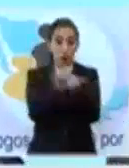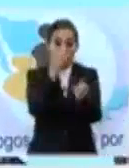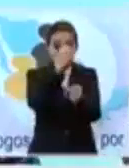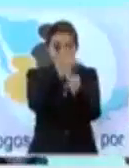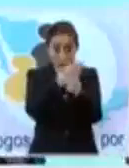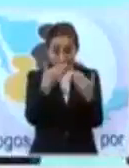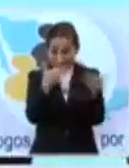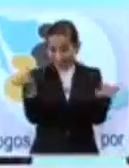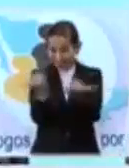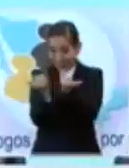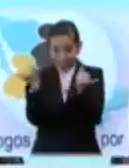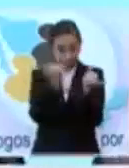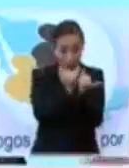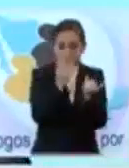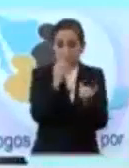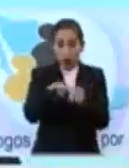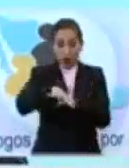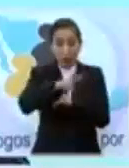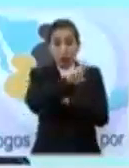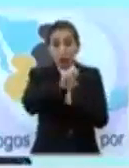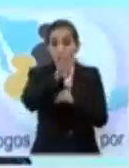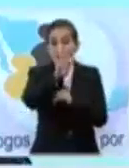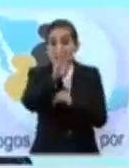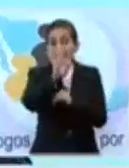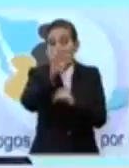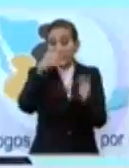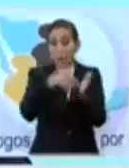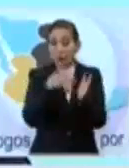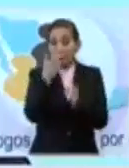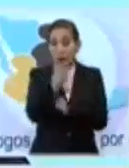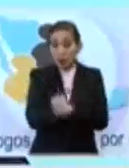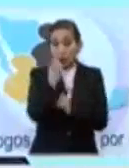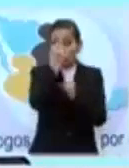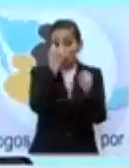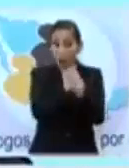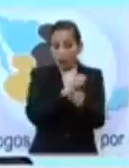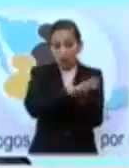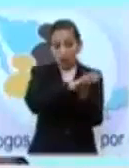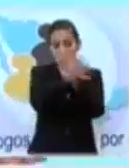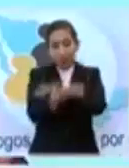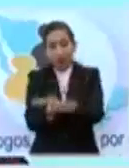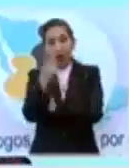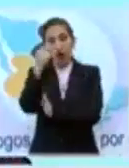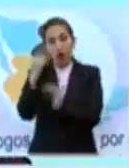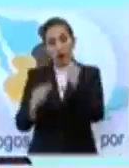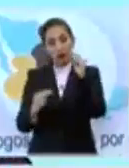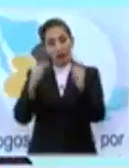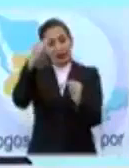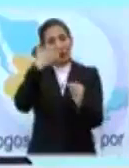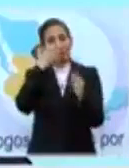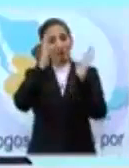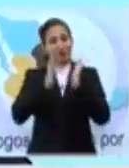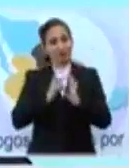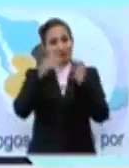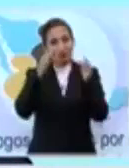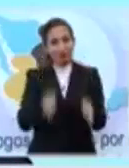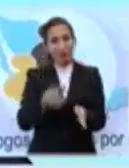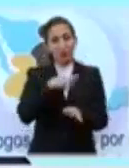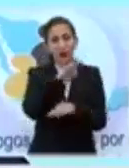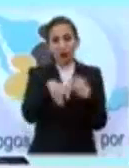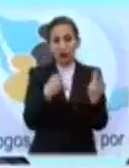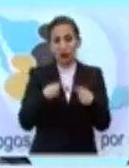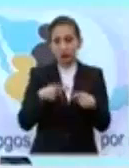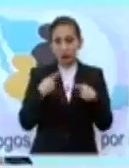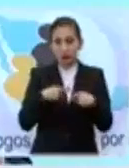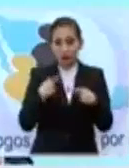que garanticen que esos 214,000 pesos anuales en promedio se traduzcan en un nivel de bienestar aceptable para toda la